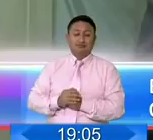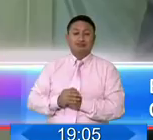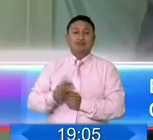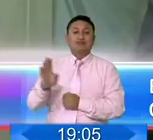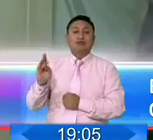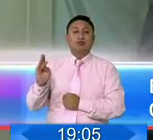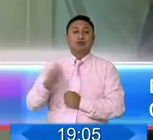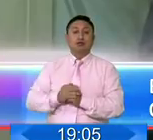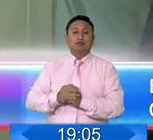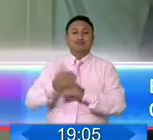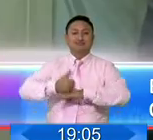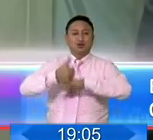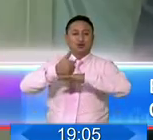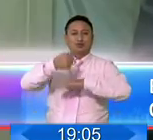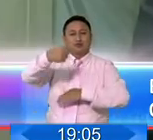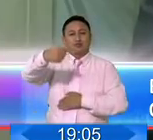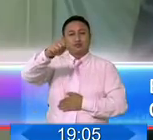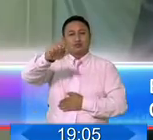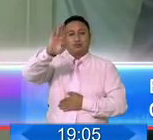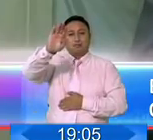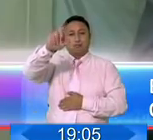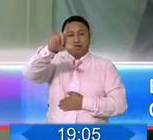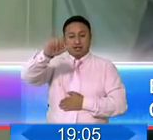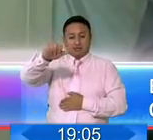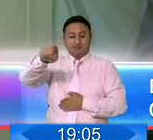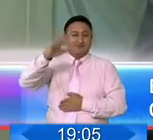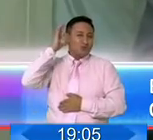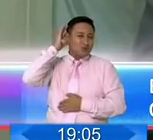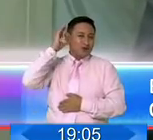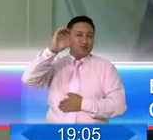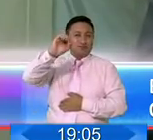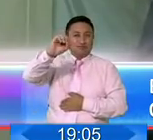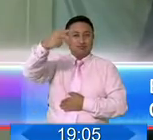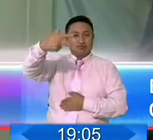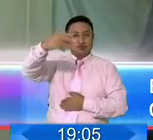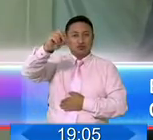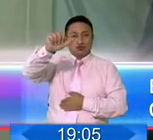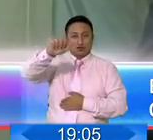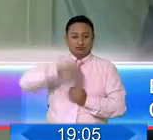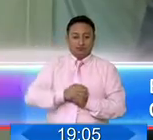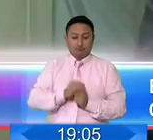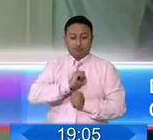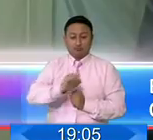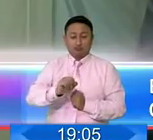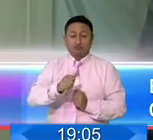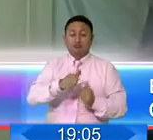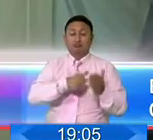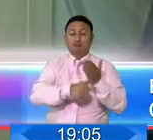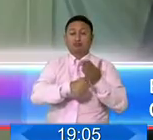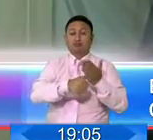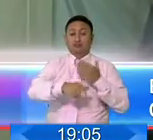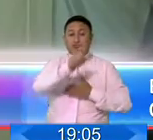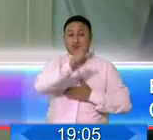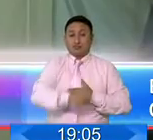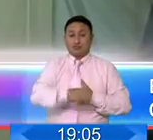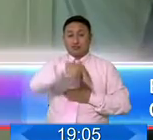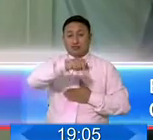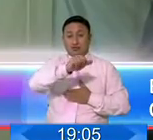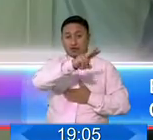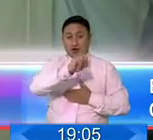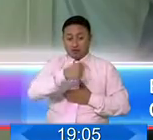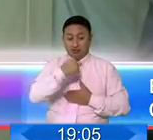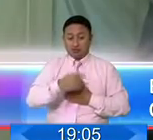del general Jorge Gabela, la señora Patricia Ochoa, quien tras el testimonio del exministro de Seguridad César Navas afirmó que